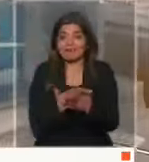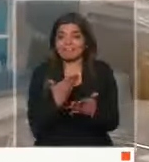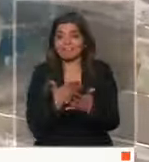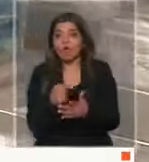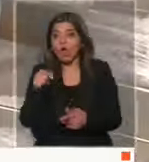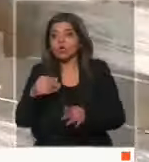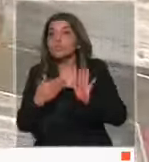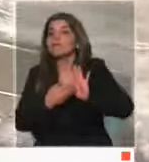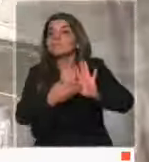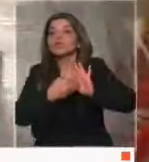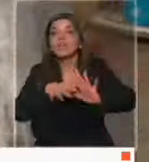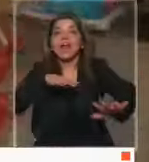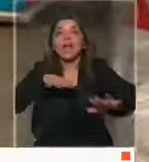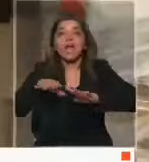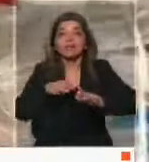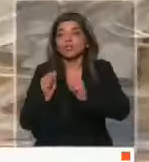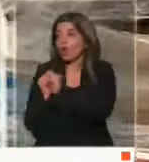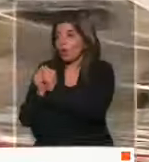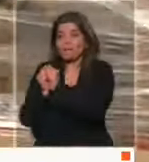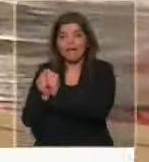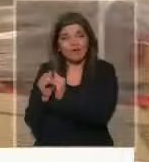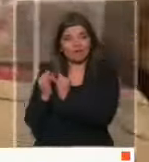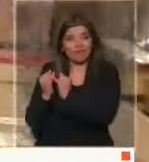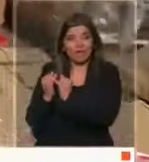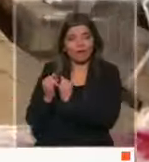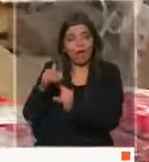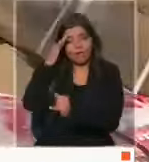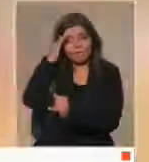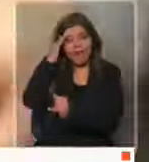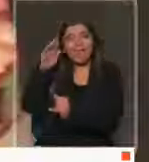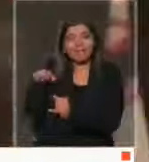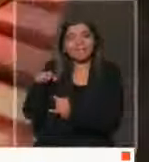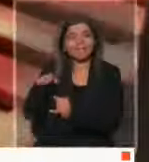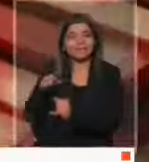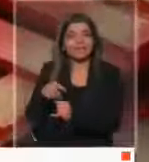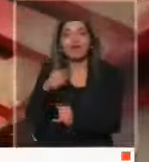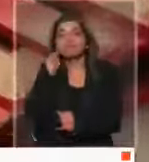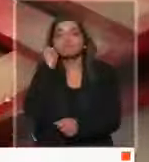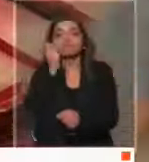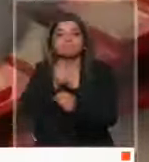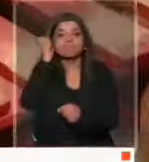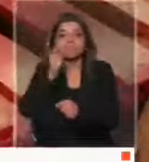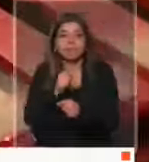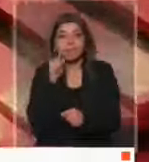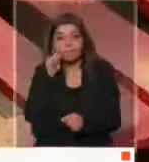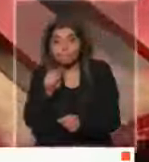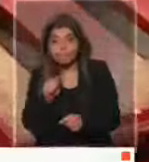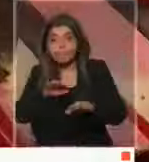de los productos lo acompañó Patricio, que tiene más experiencia en estas subastas. Mira, esta es una parrilla